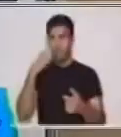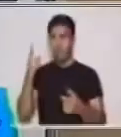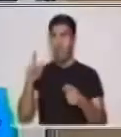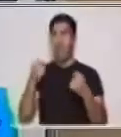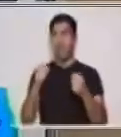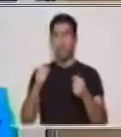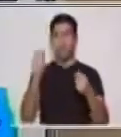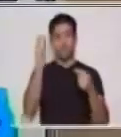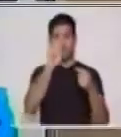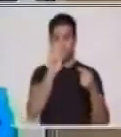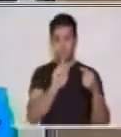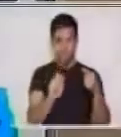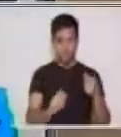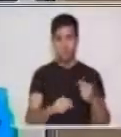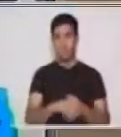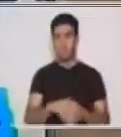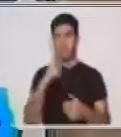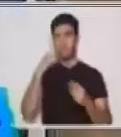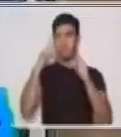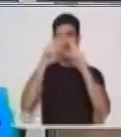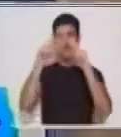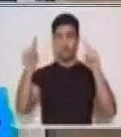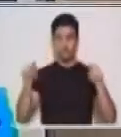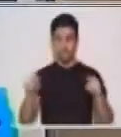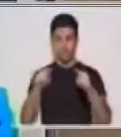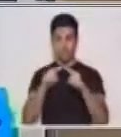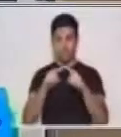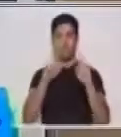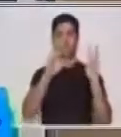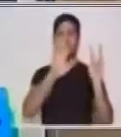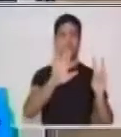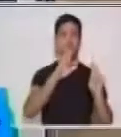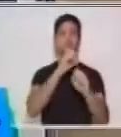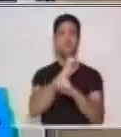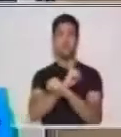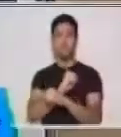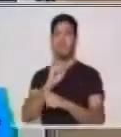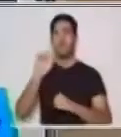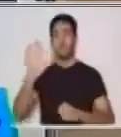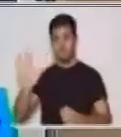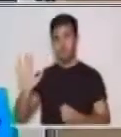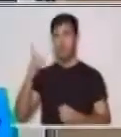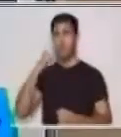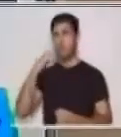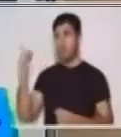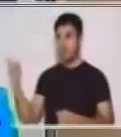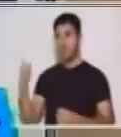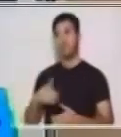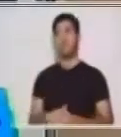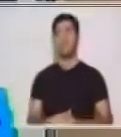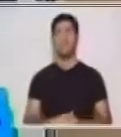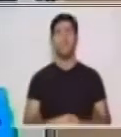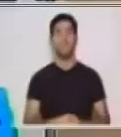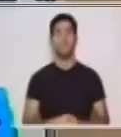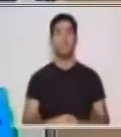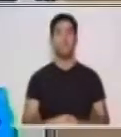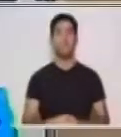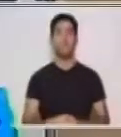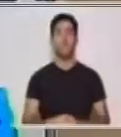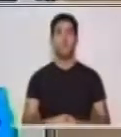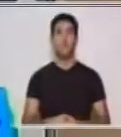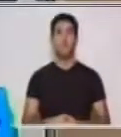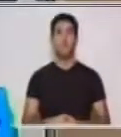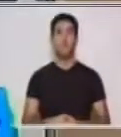los dos primeros que miden 7 por 5. Muy bien, está uno acá y la